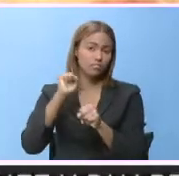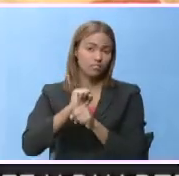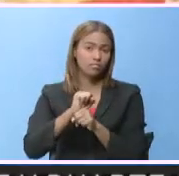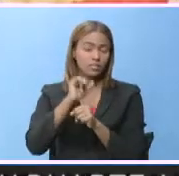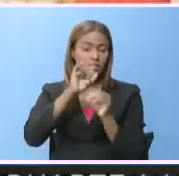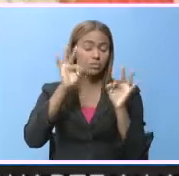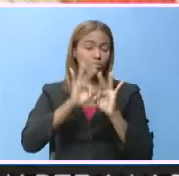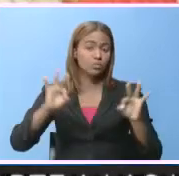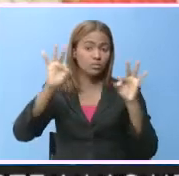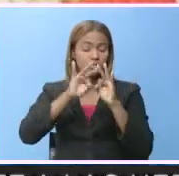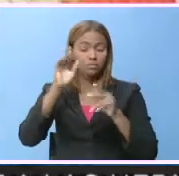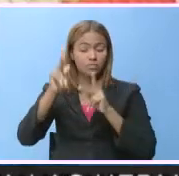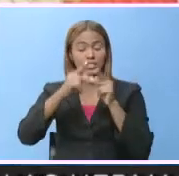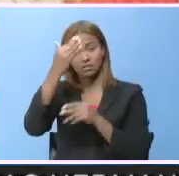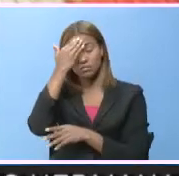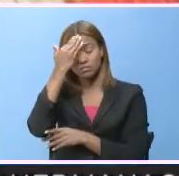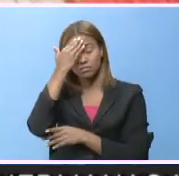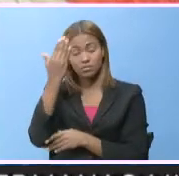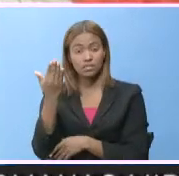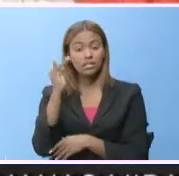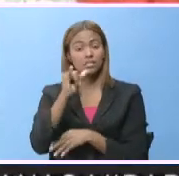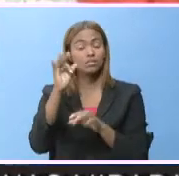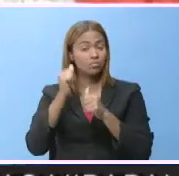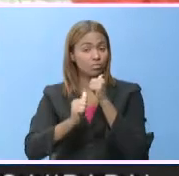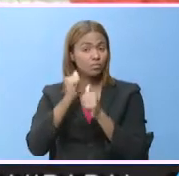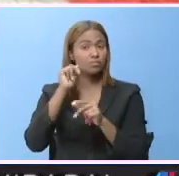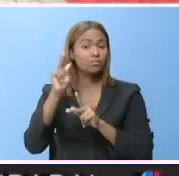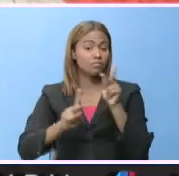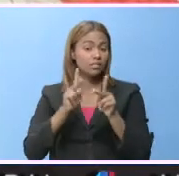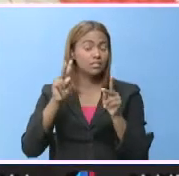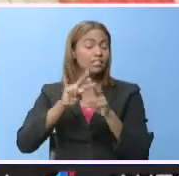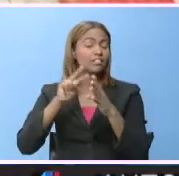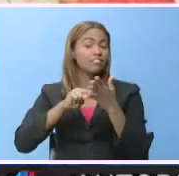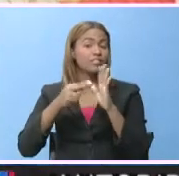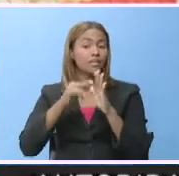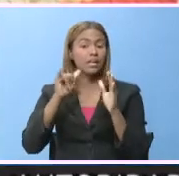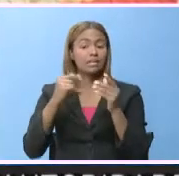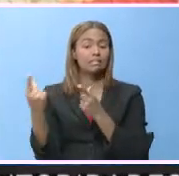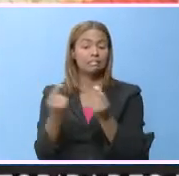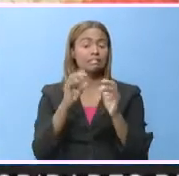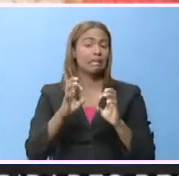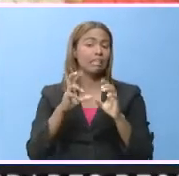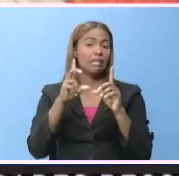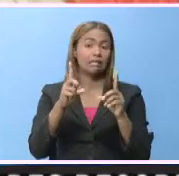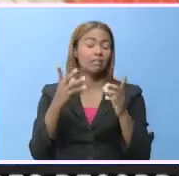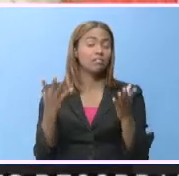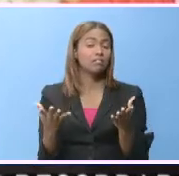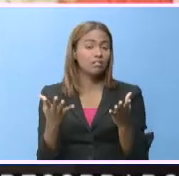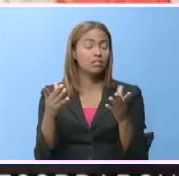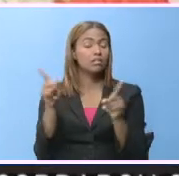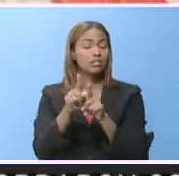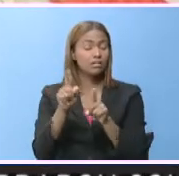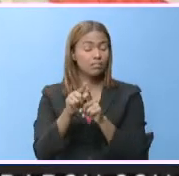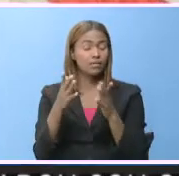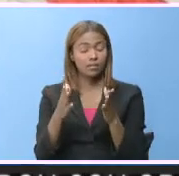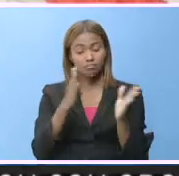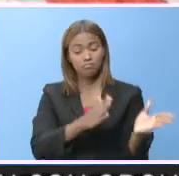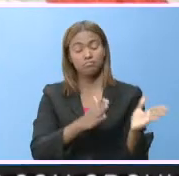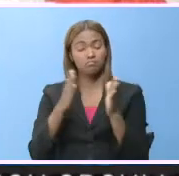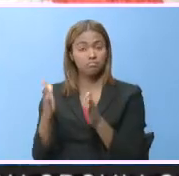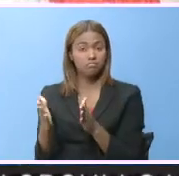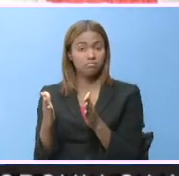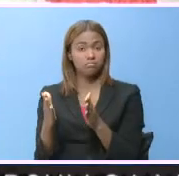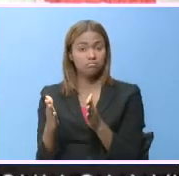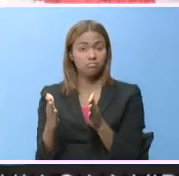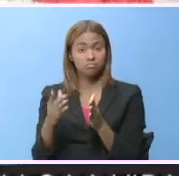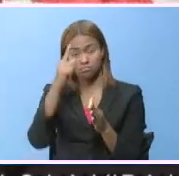Es importante que la gente sepa que esto es un problema nacional, o sea, que no es un asunto de educación. Y que es bueno, por otro lado,